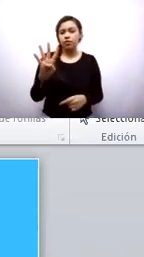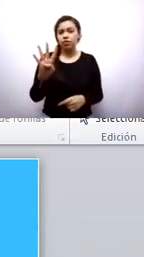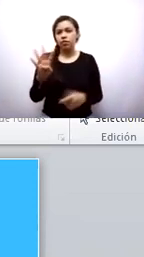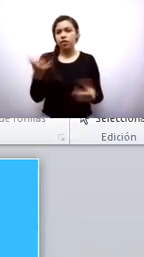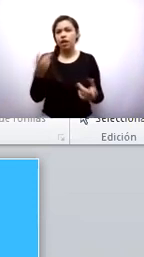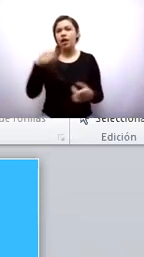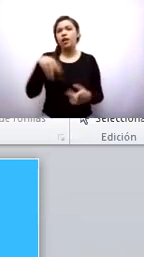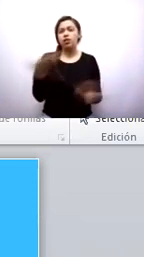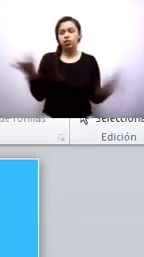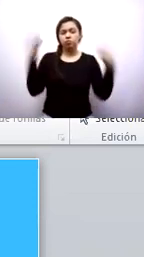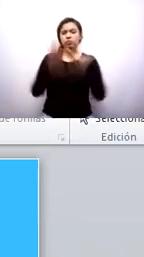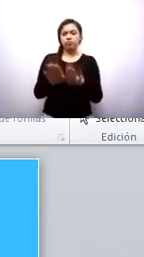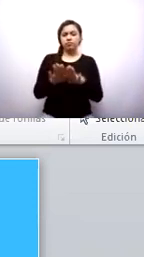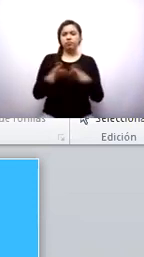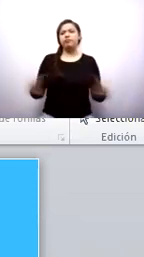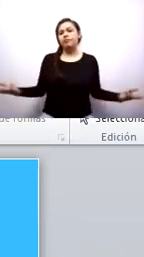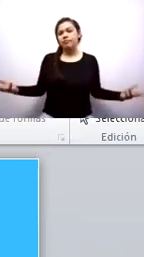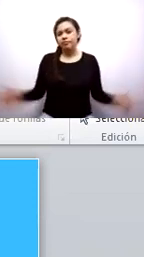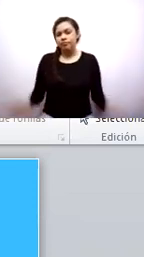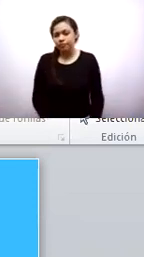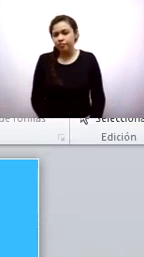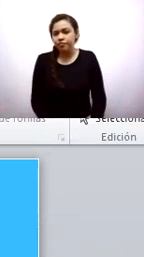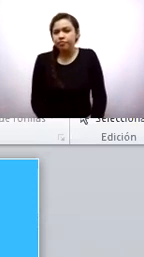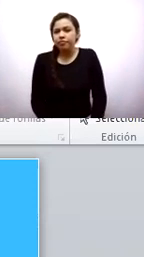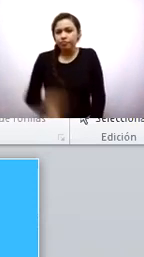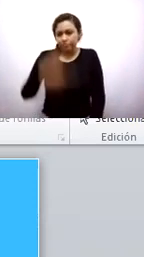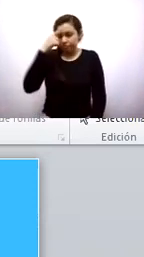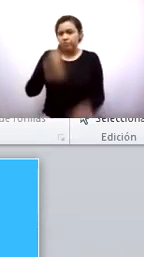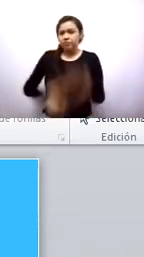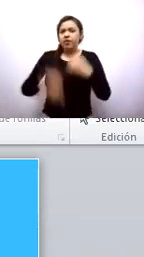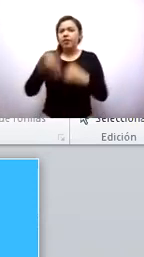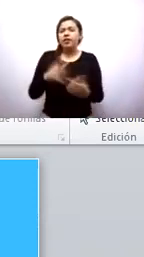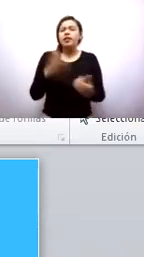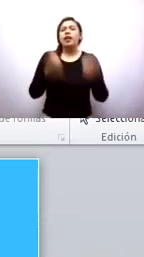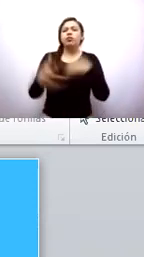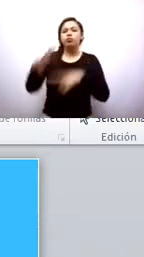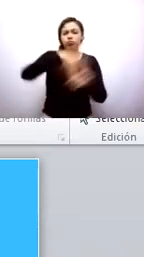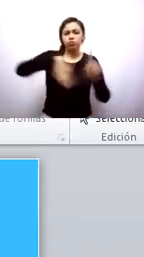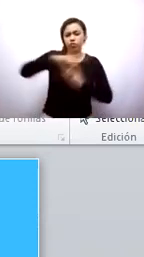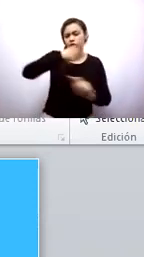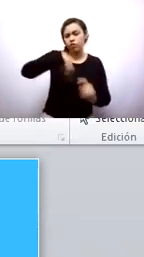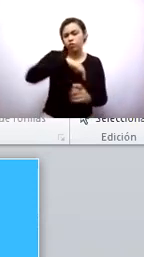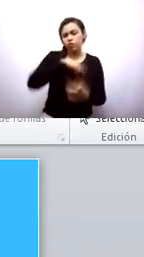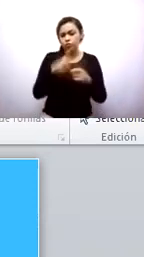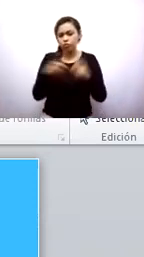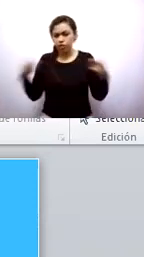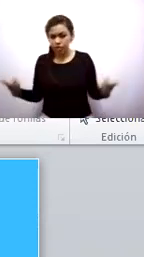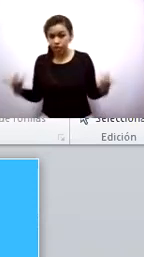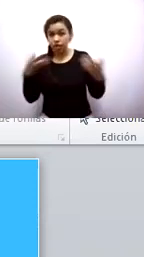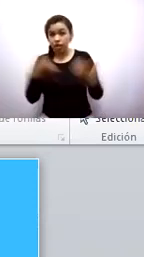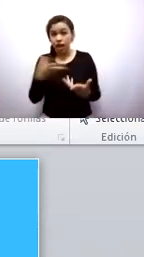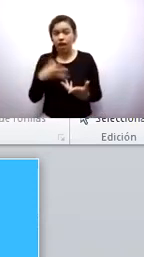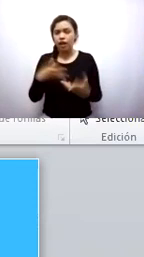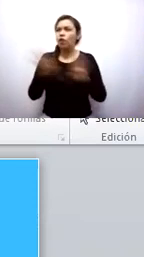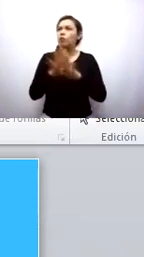la transmisión. Entonces, creo que sí, mucho de los medios o el ámbito en el cual nos estamos desenvolviendo genera